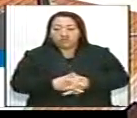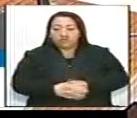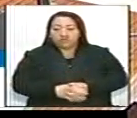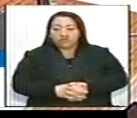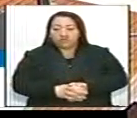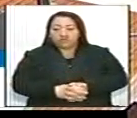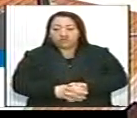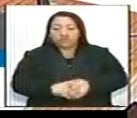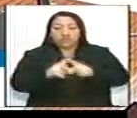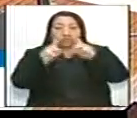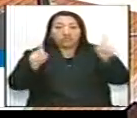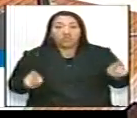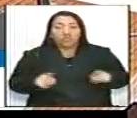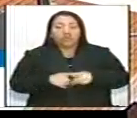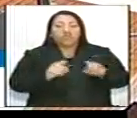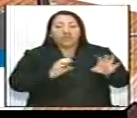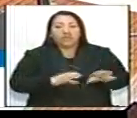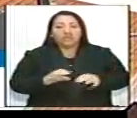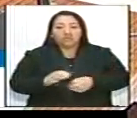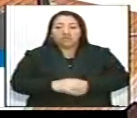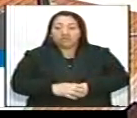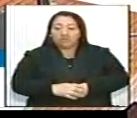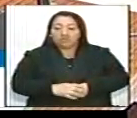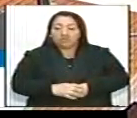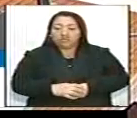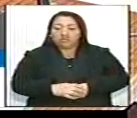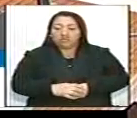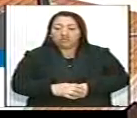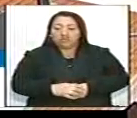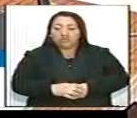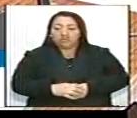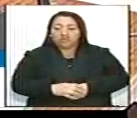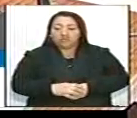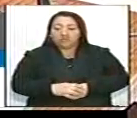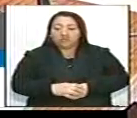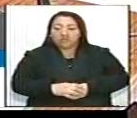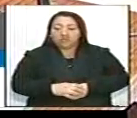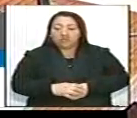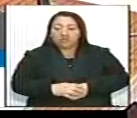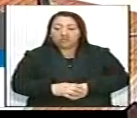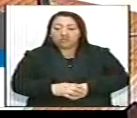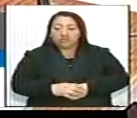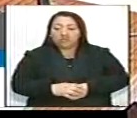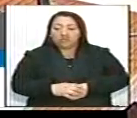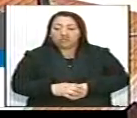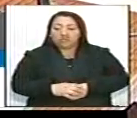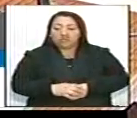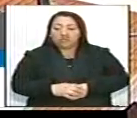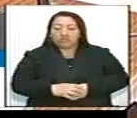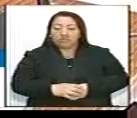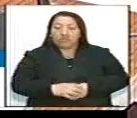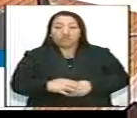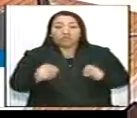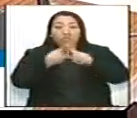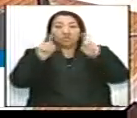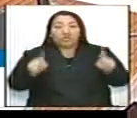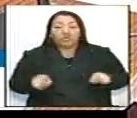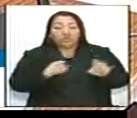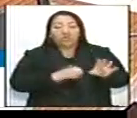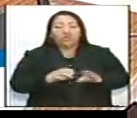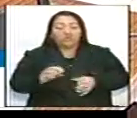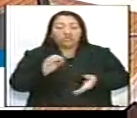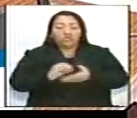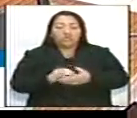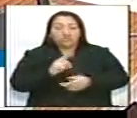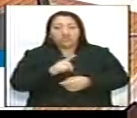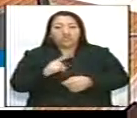los cuadros de actividades. Esos cuadros de actividades son lo que marcan un poco las líneas de evaluación